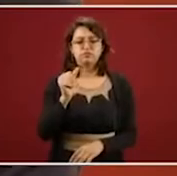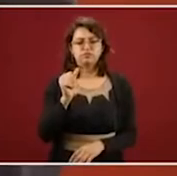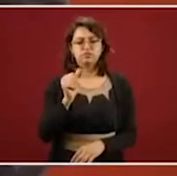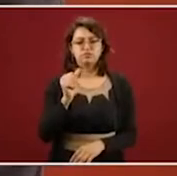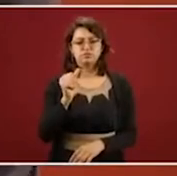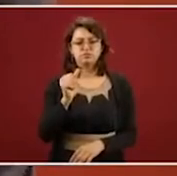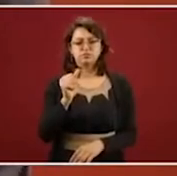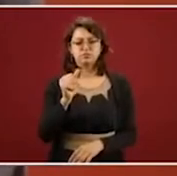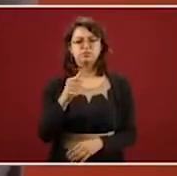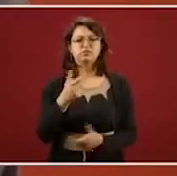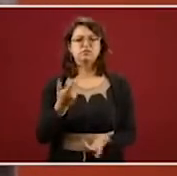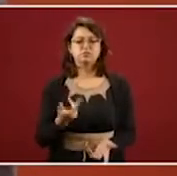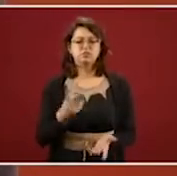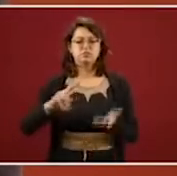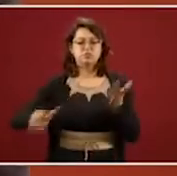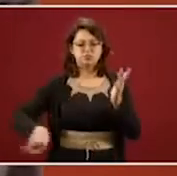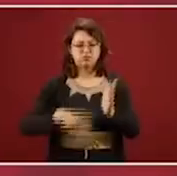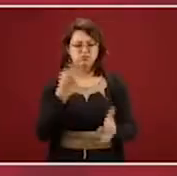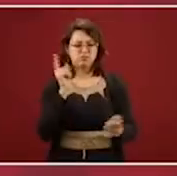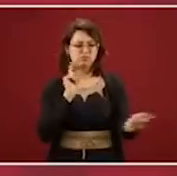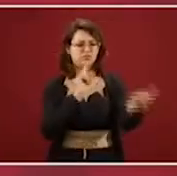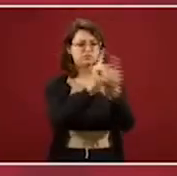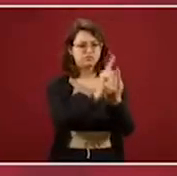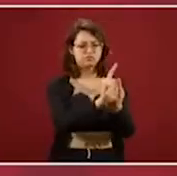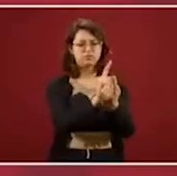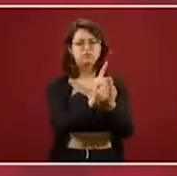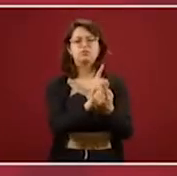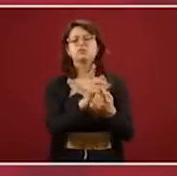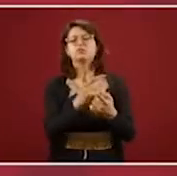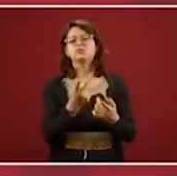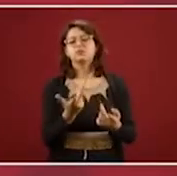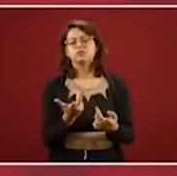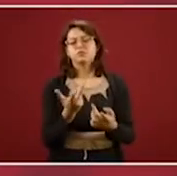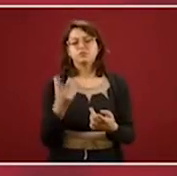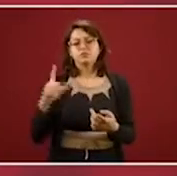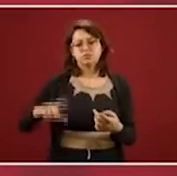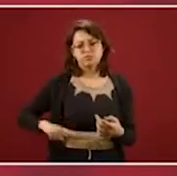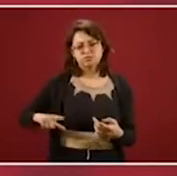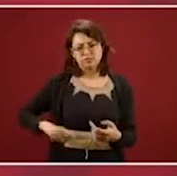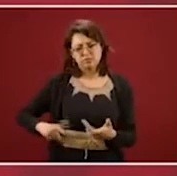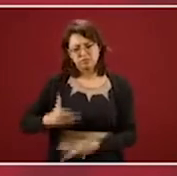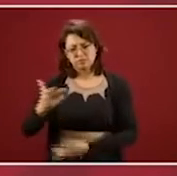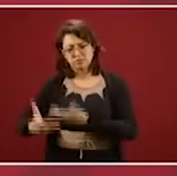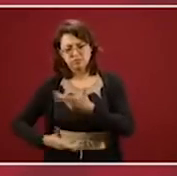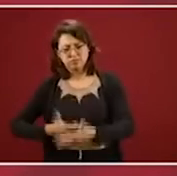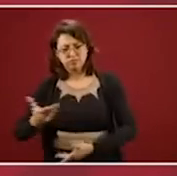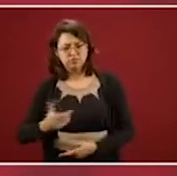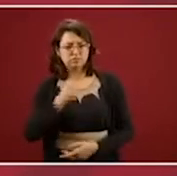Se van a volver a encontrar servidores públicos de México con